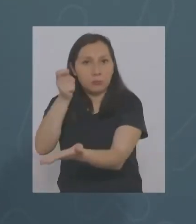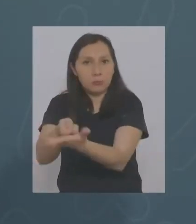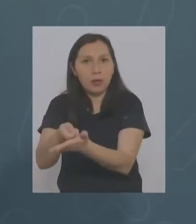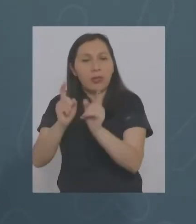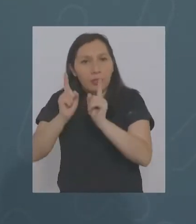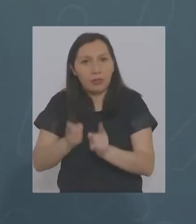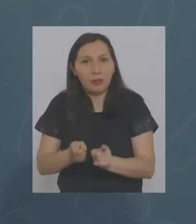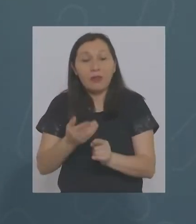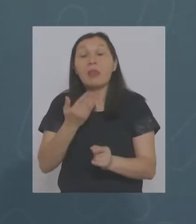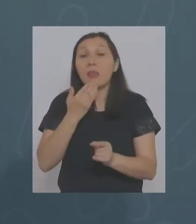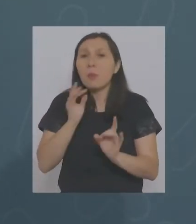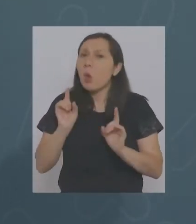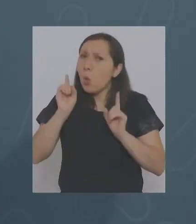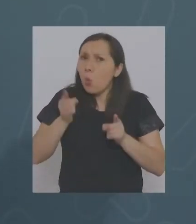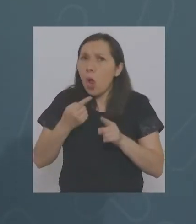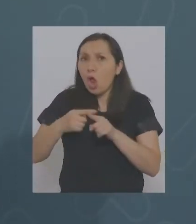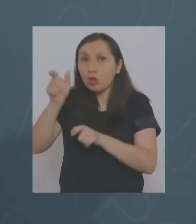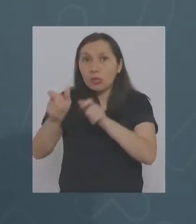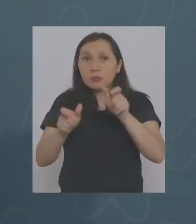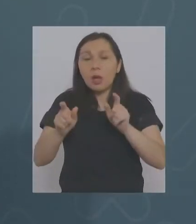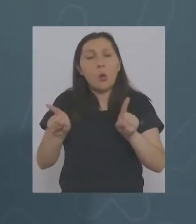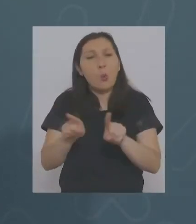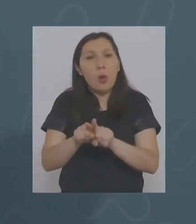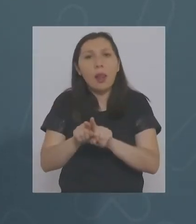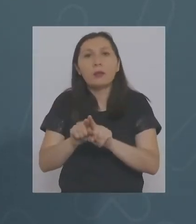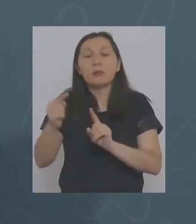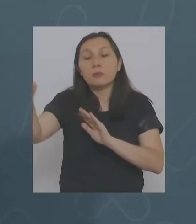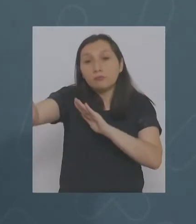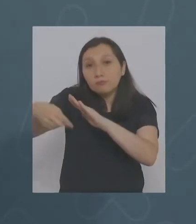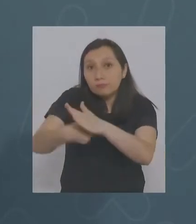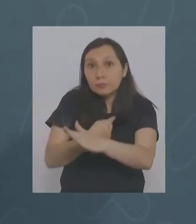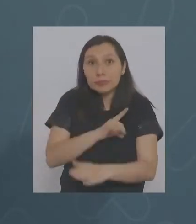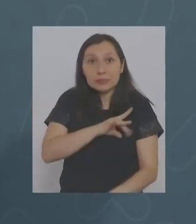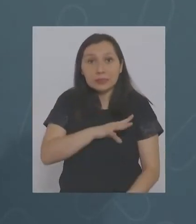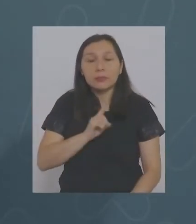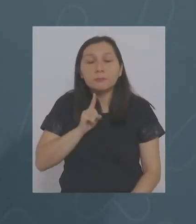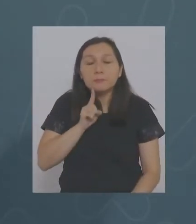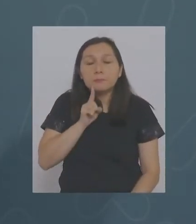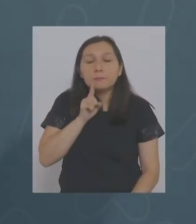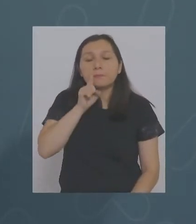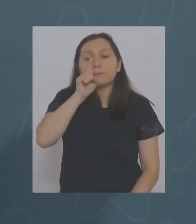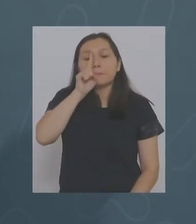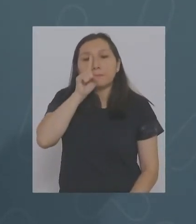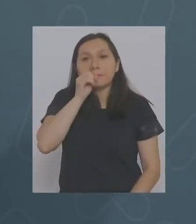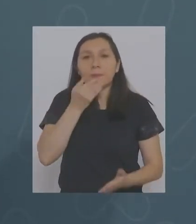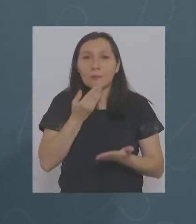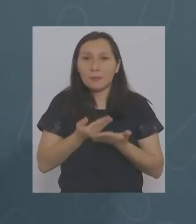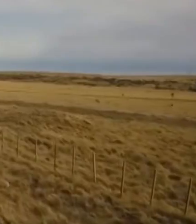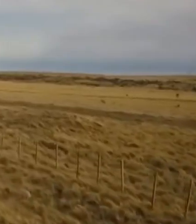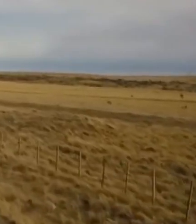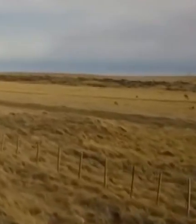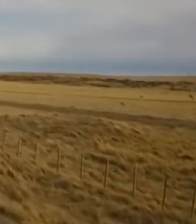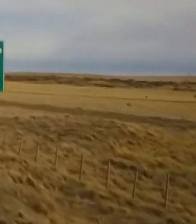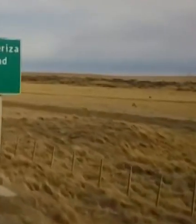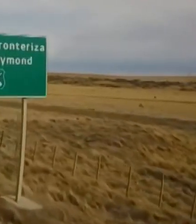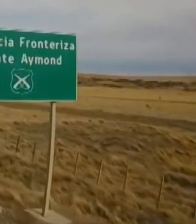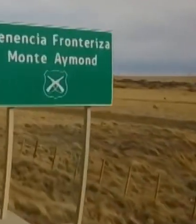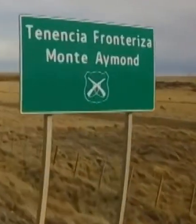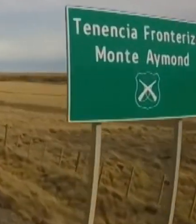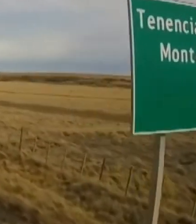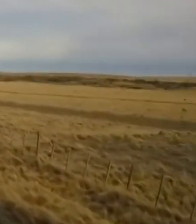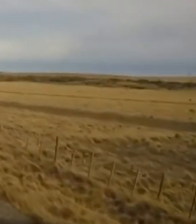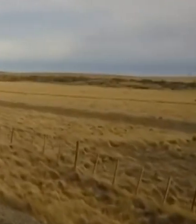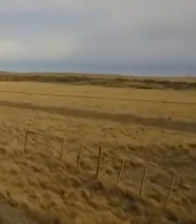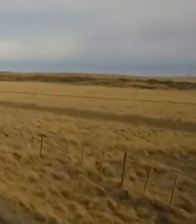sometidos, al igual que el resto de las personas, a un test diagnóstico al ingresar a nuestro país. En Magallanes se